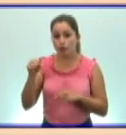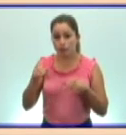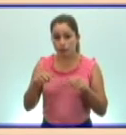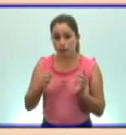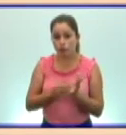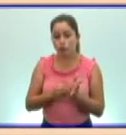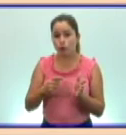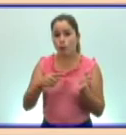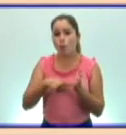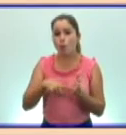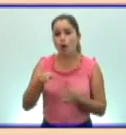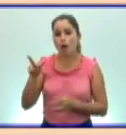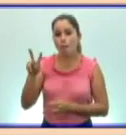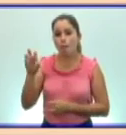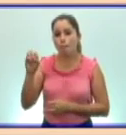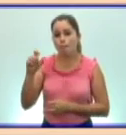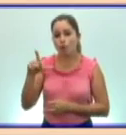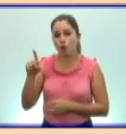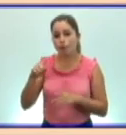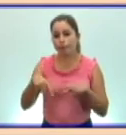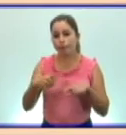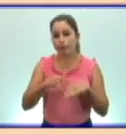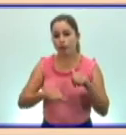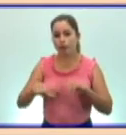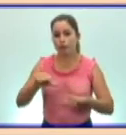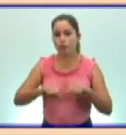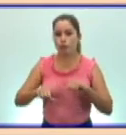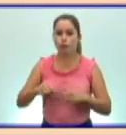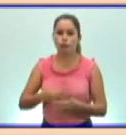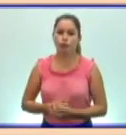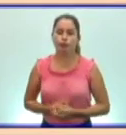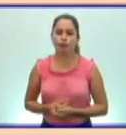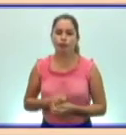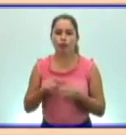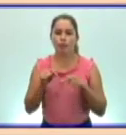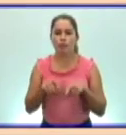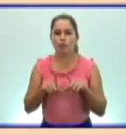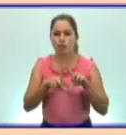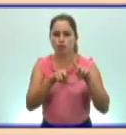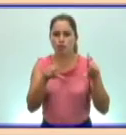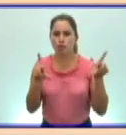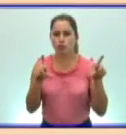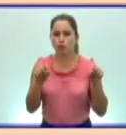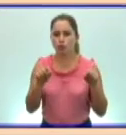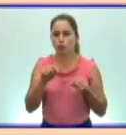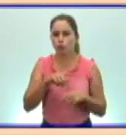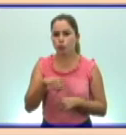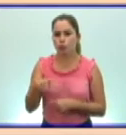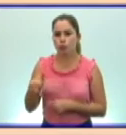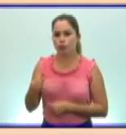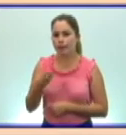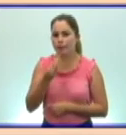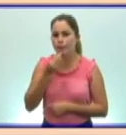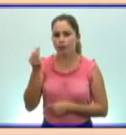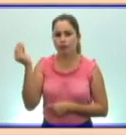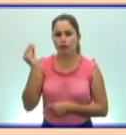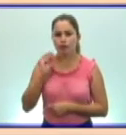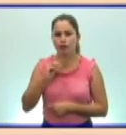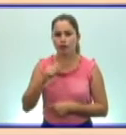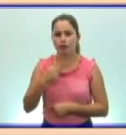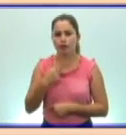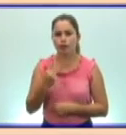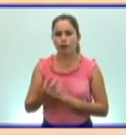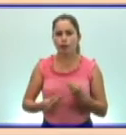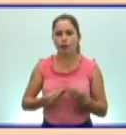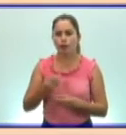el volumen de la disolución. A partir de esta expresión, indiscutiblemente, ustedes podrán saber que si yo despejo